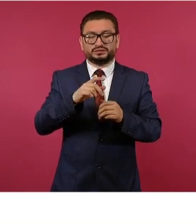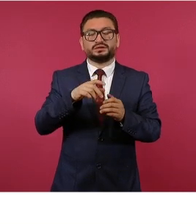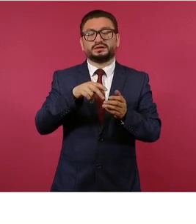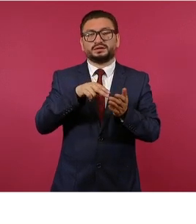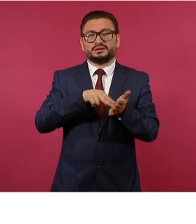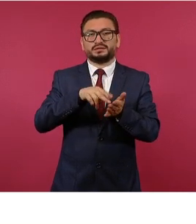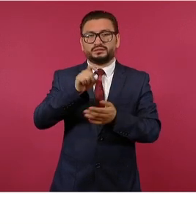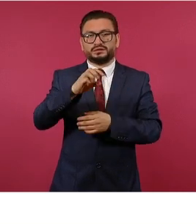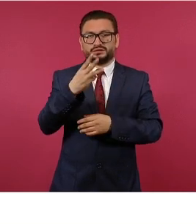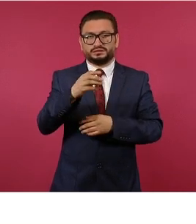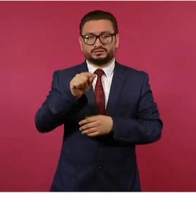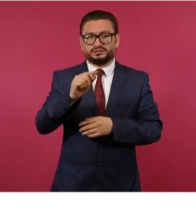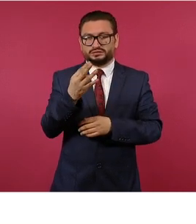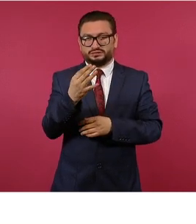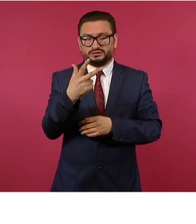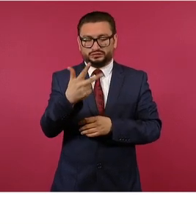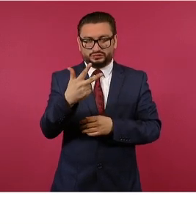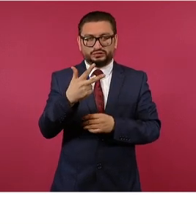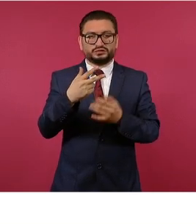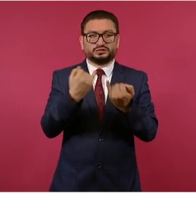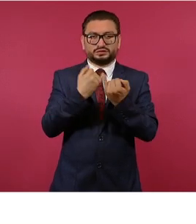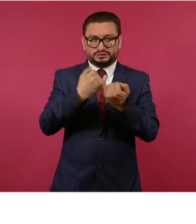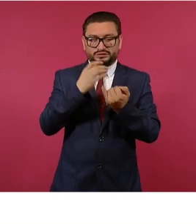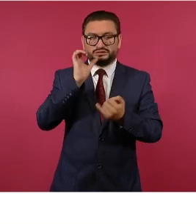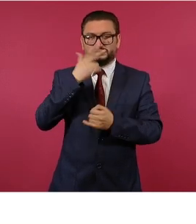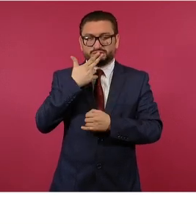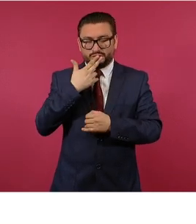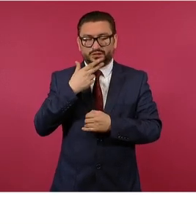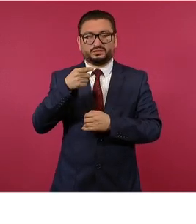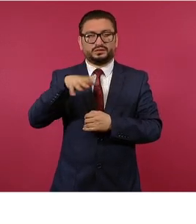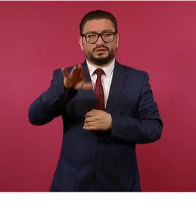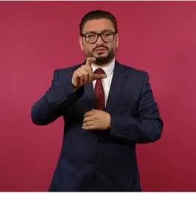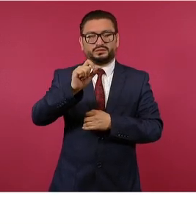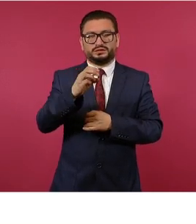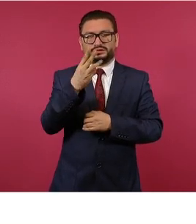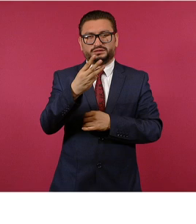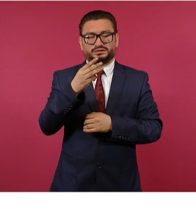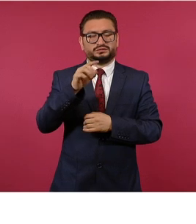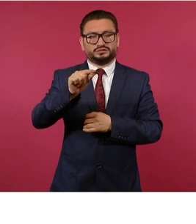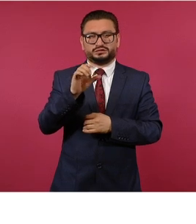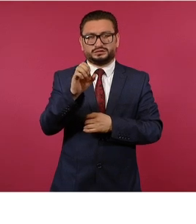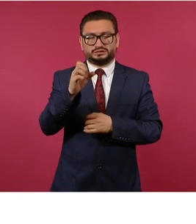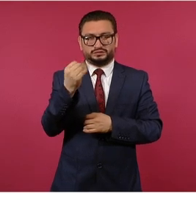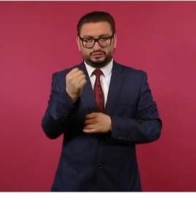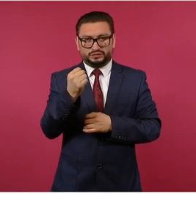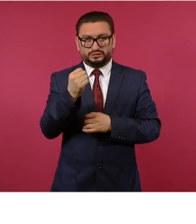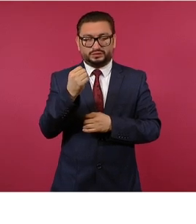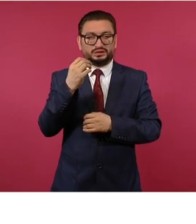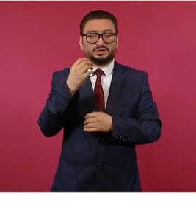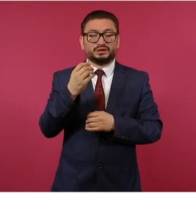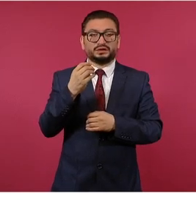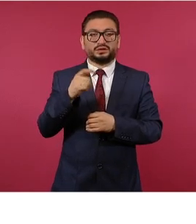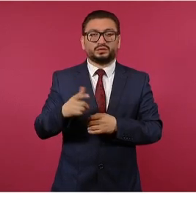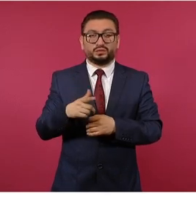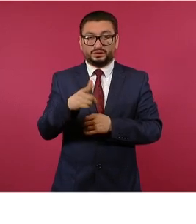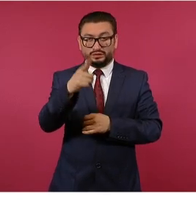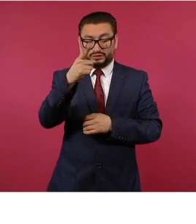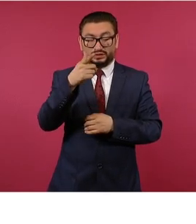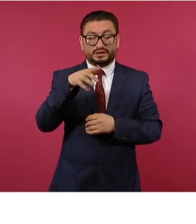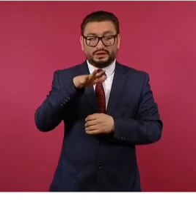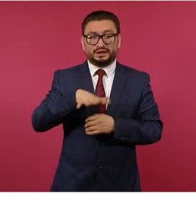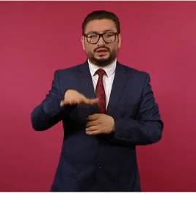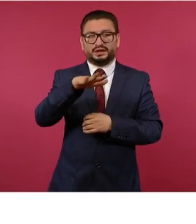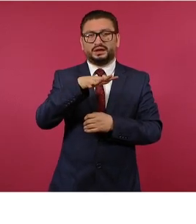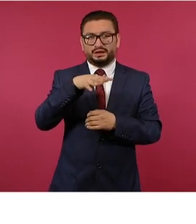23.58, una franquicia Pemex en Aldama, Chihuahua, en 23.69, en León, Guanajuato,